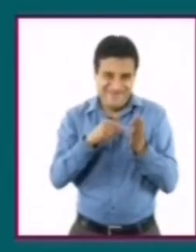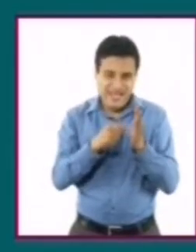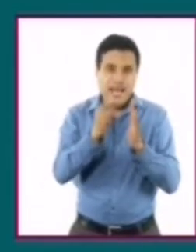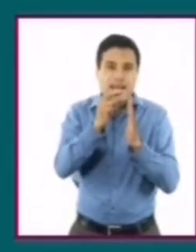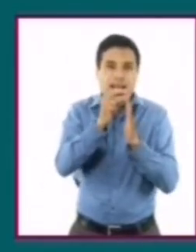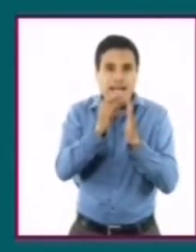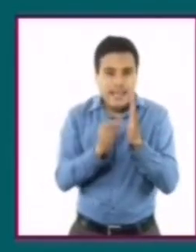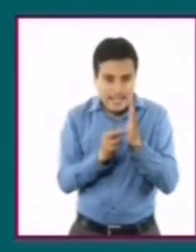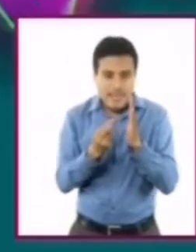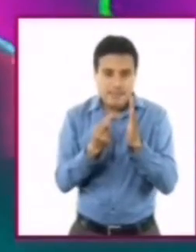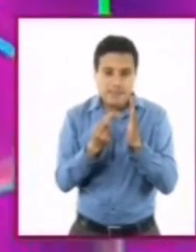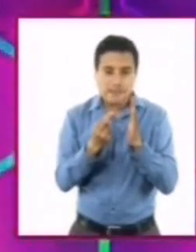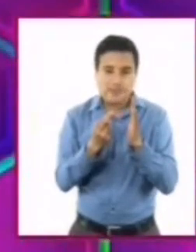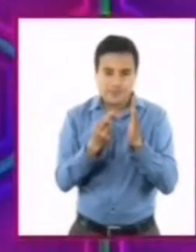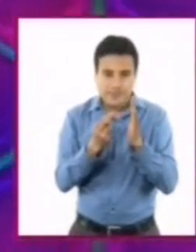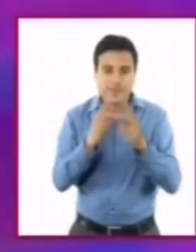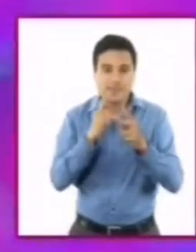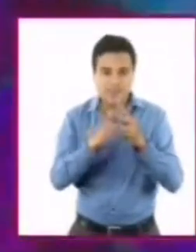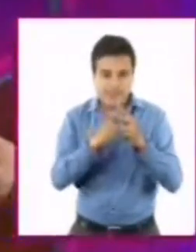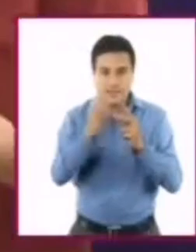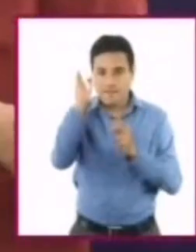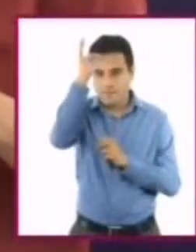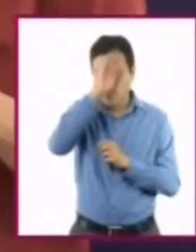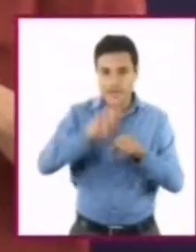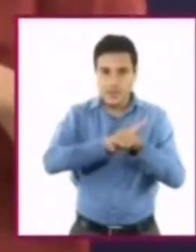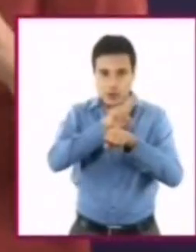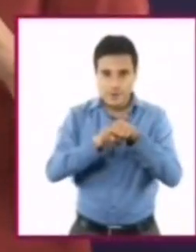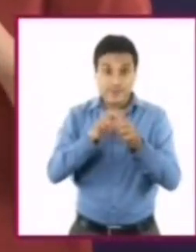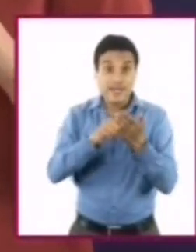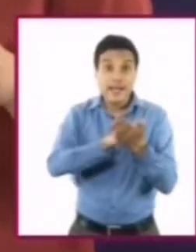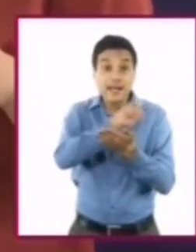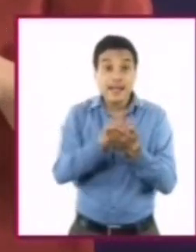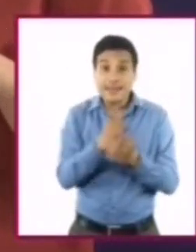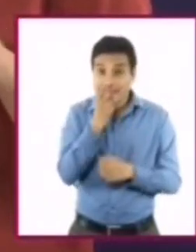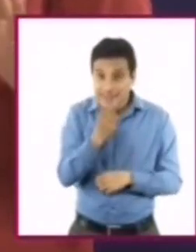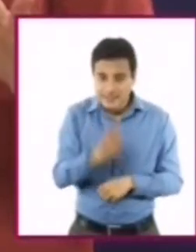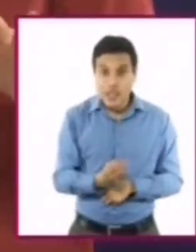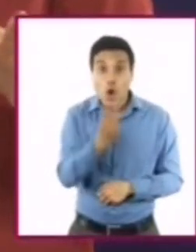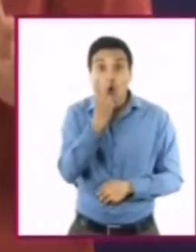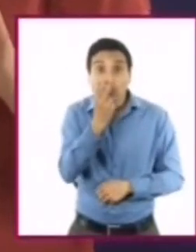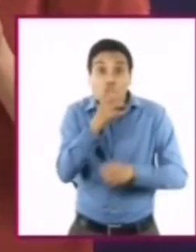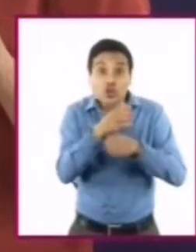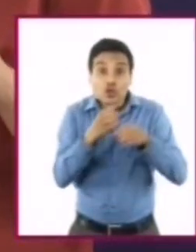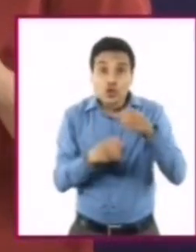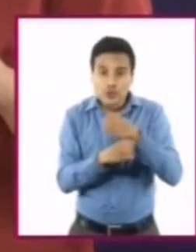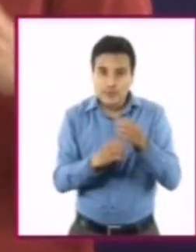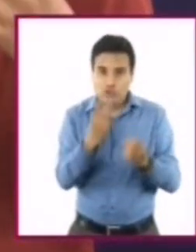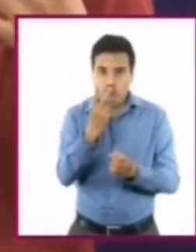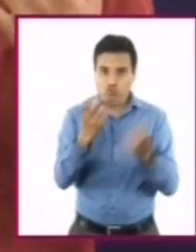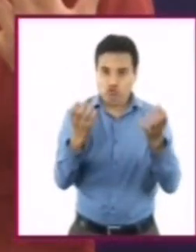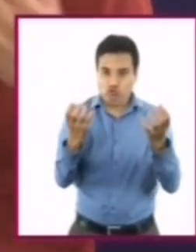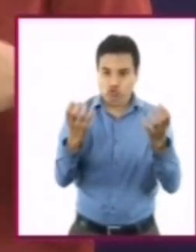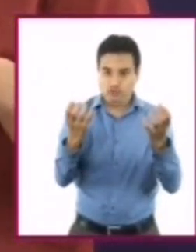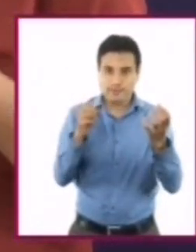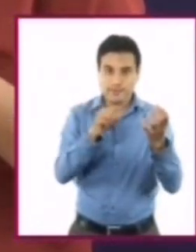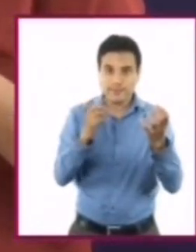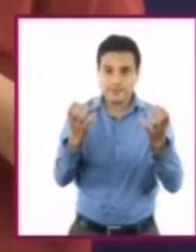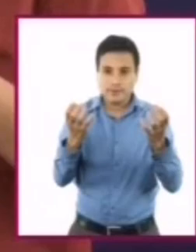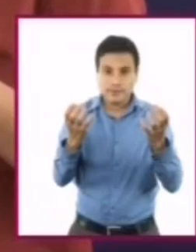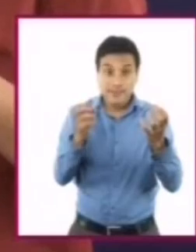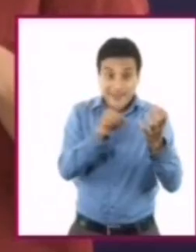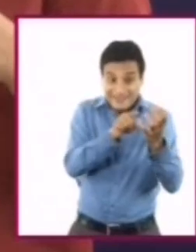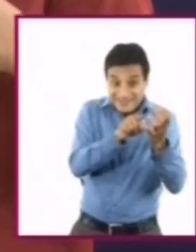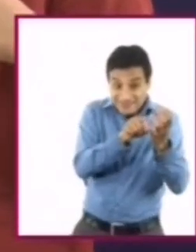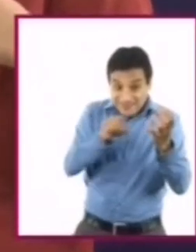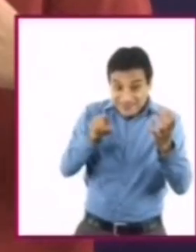de la Filosofía Natural. Esta ley manifiesta que dos cuerpos cualesquiera en el universo son atraídos por una